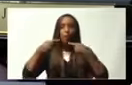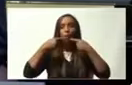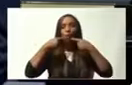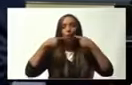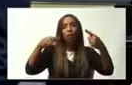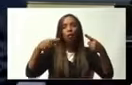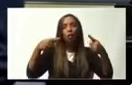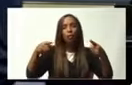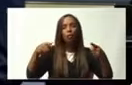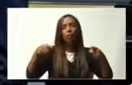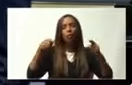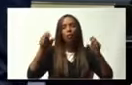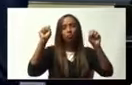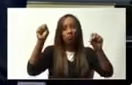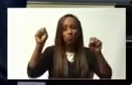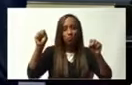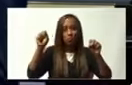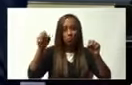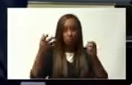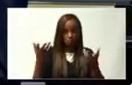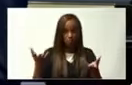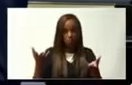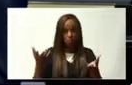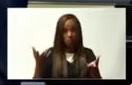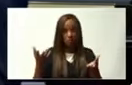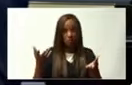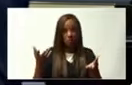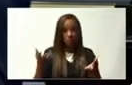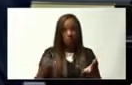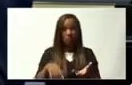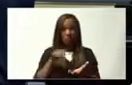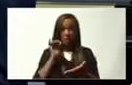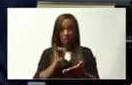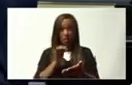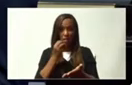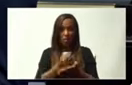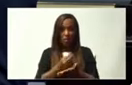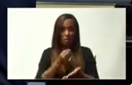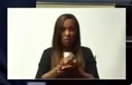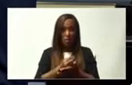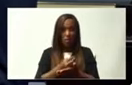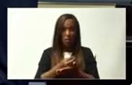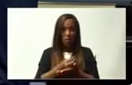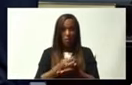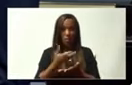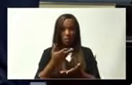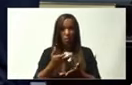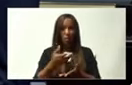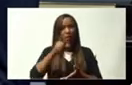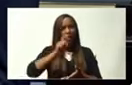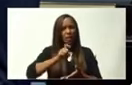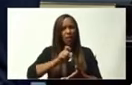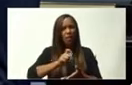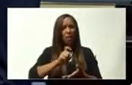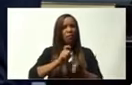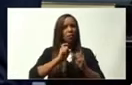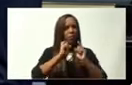sufren enfermedades catastróficas, invierten miles de millones de pesos en publicidad y